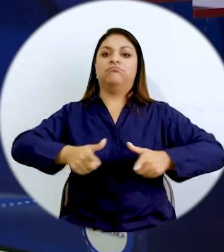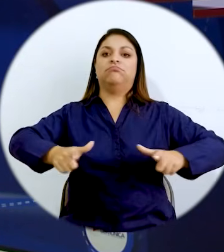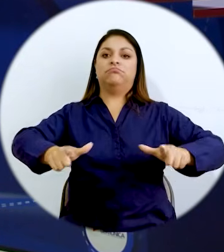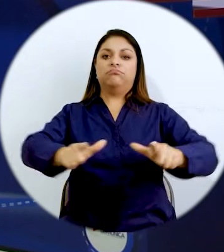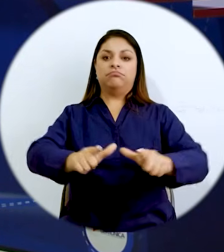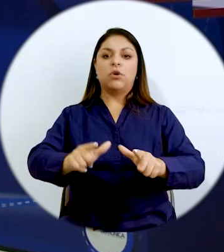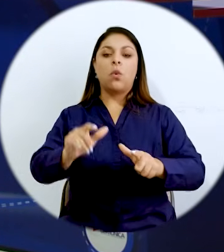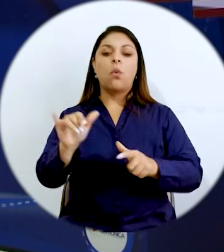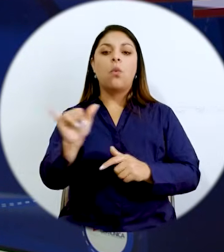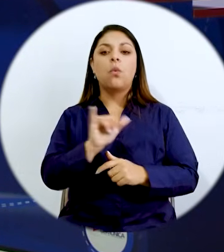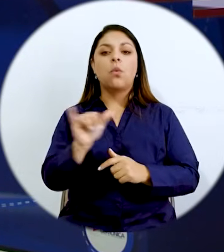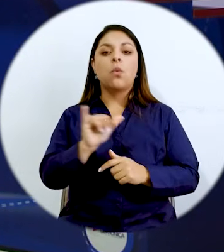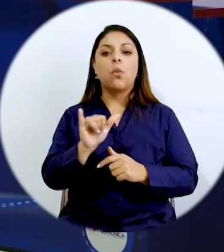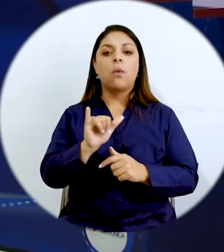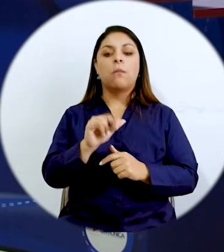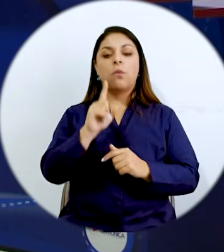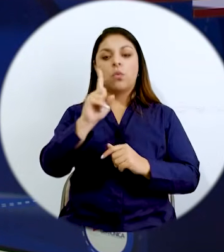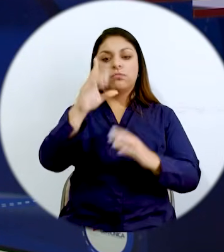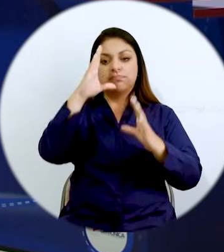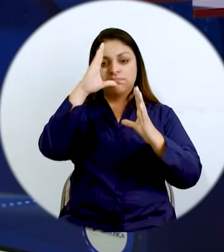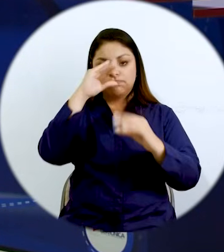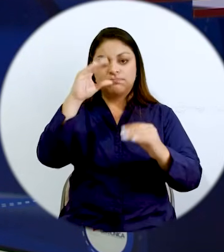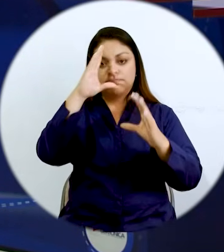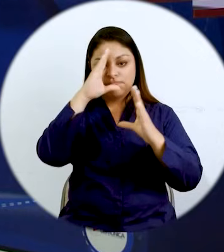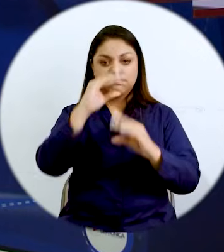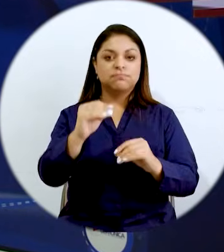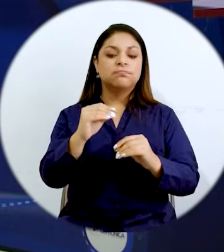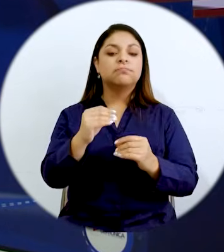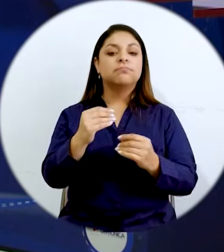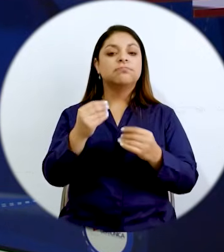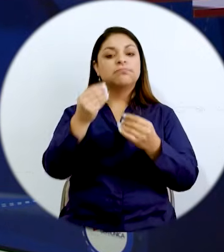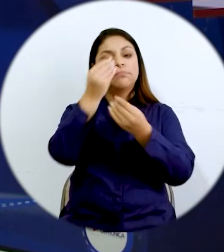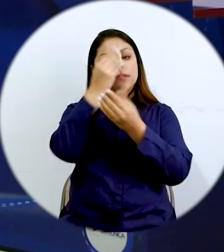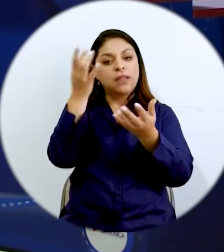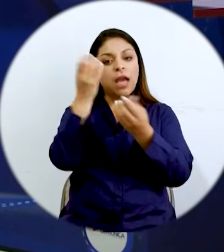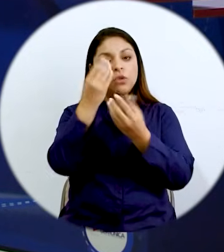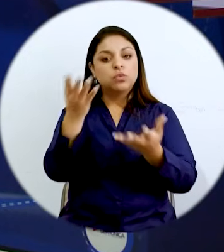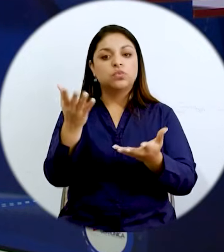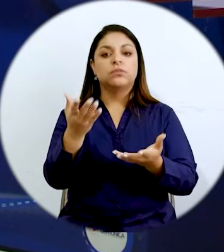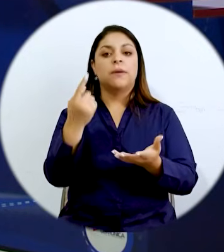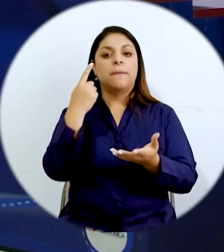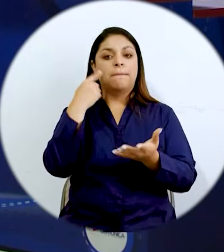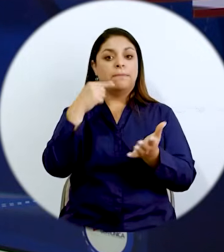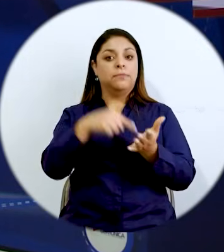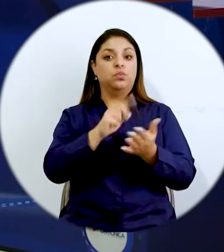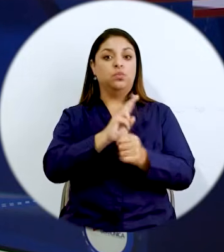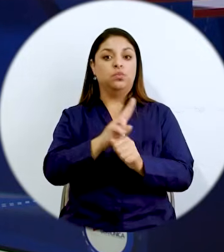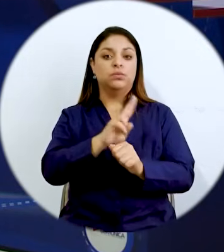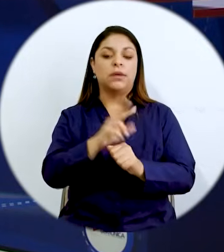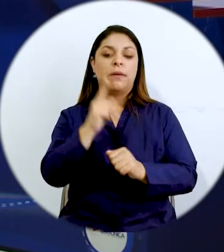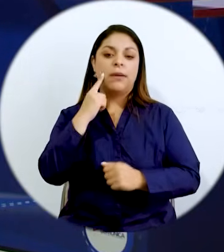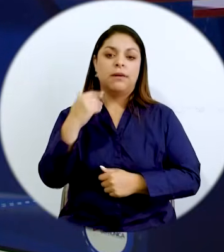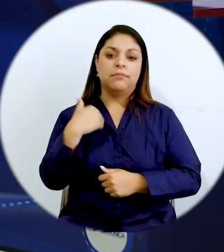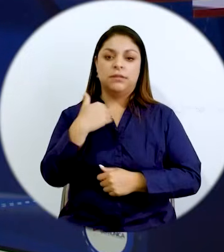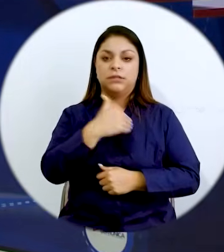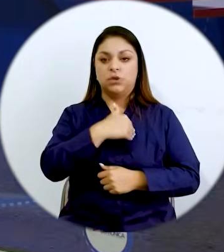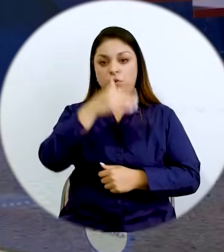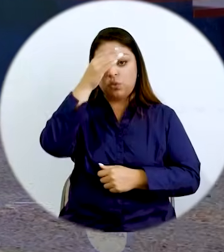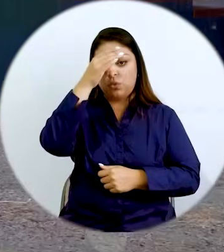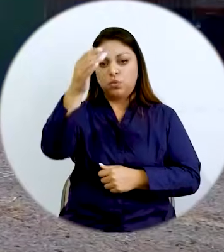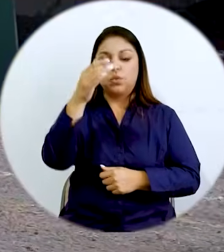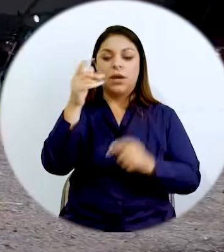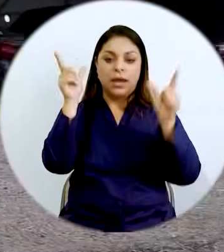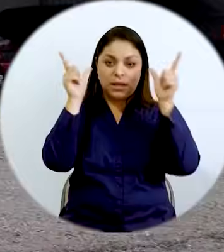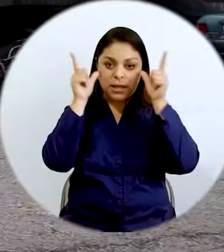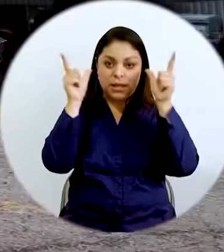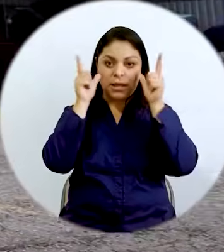un referente de los datos que se utilizan, digamos, para el Ministerio de Agricultura y Ganadería, para